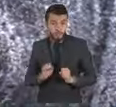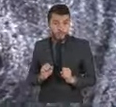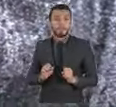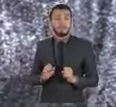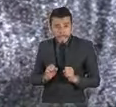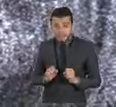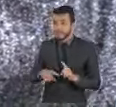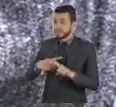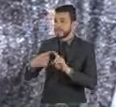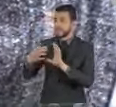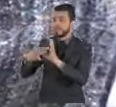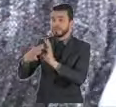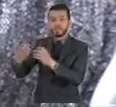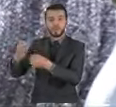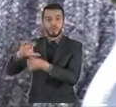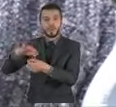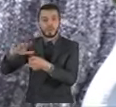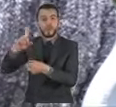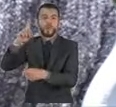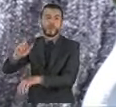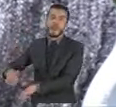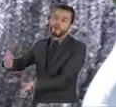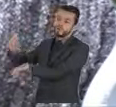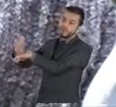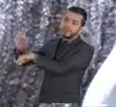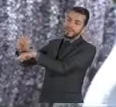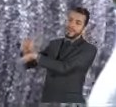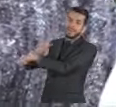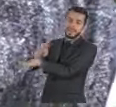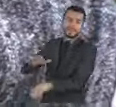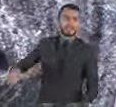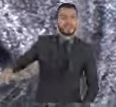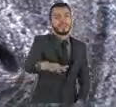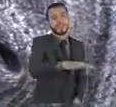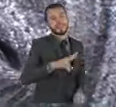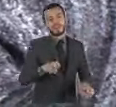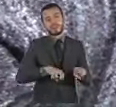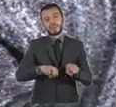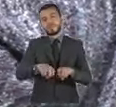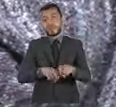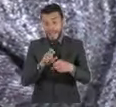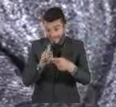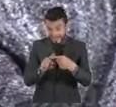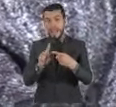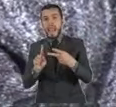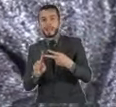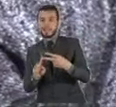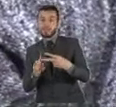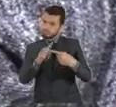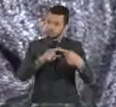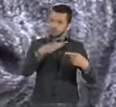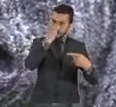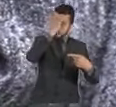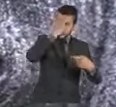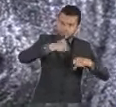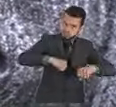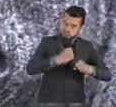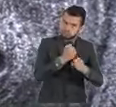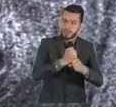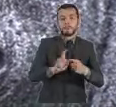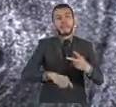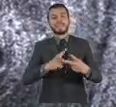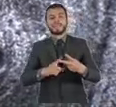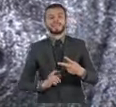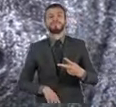Para eso se requiere una autoridad metropolitana de transporte. Y esa va a ser nuestra segunda gran prioridad. Que integre